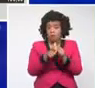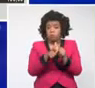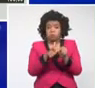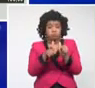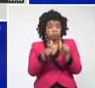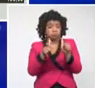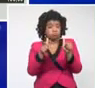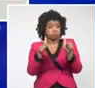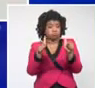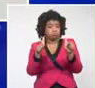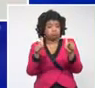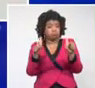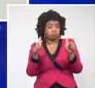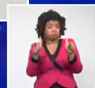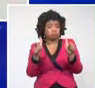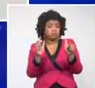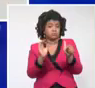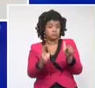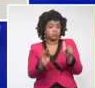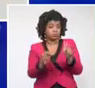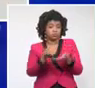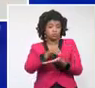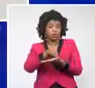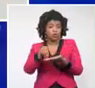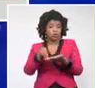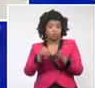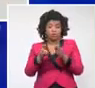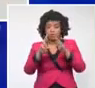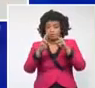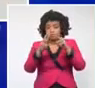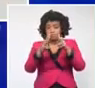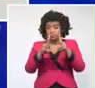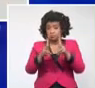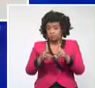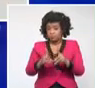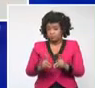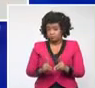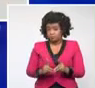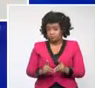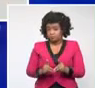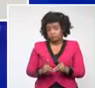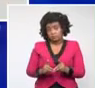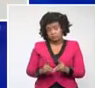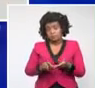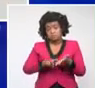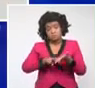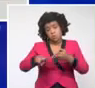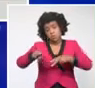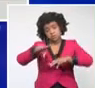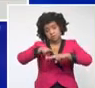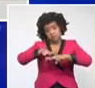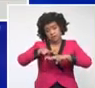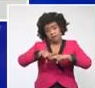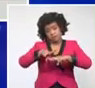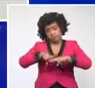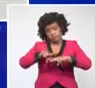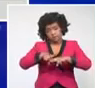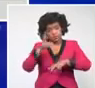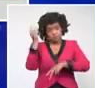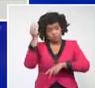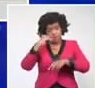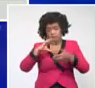positividad en los resultados que se obtuvieron, pues en la provincia de La Habana, que